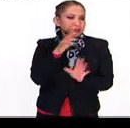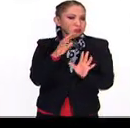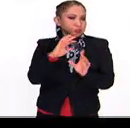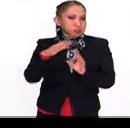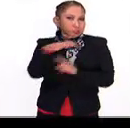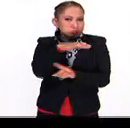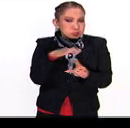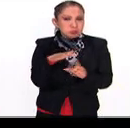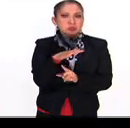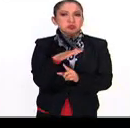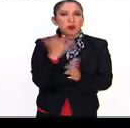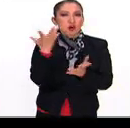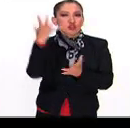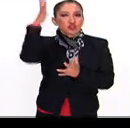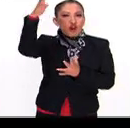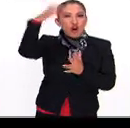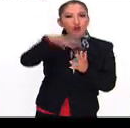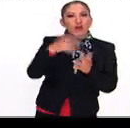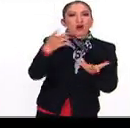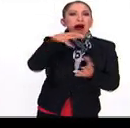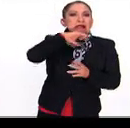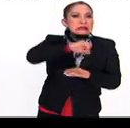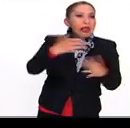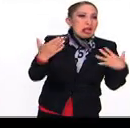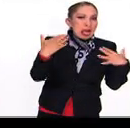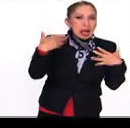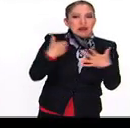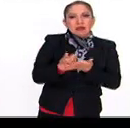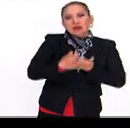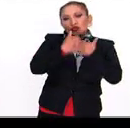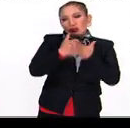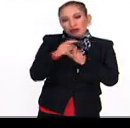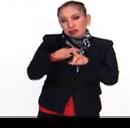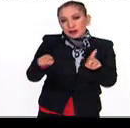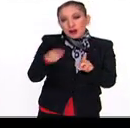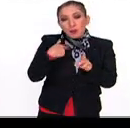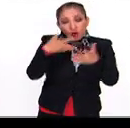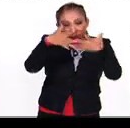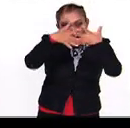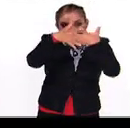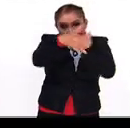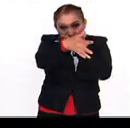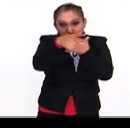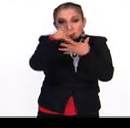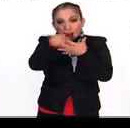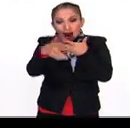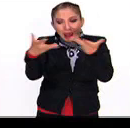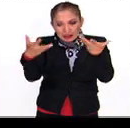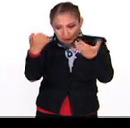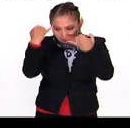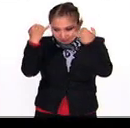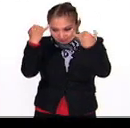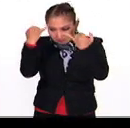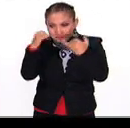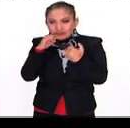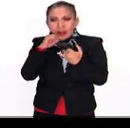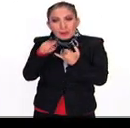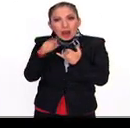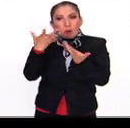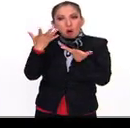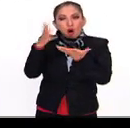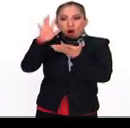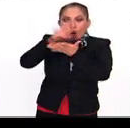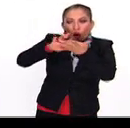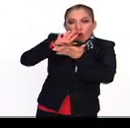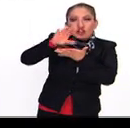situación solar como la del trópico, cómo combinar esa transparencia con el producir también un